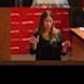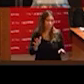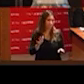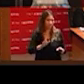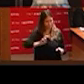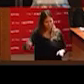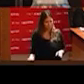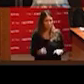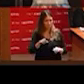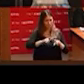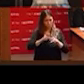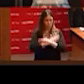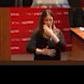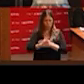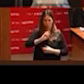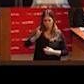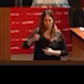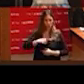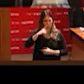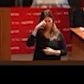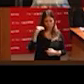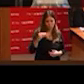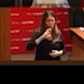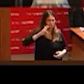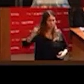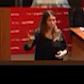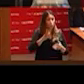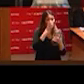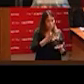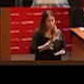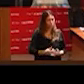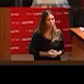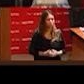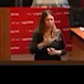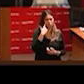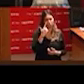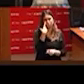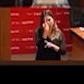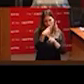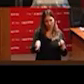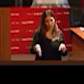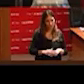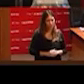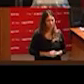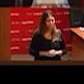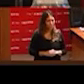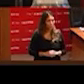down sio trabajamos con otro tipo de discapacidades intelectuales de ahí que veamos la la diferencia